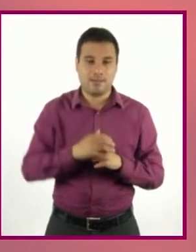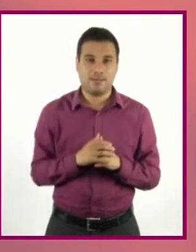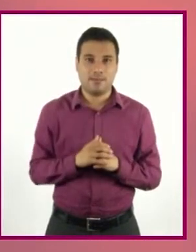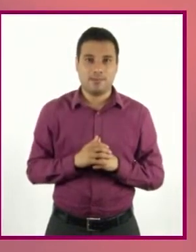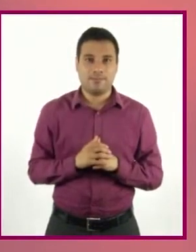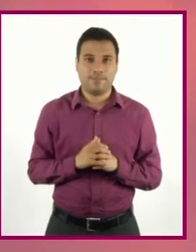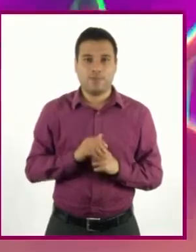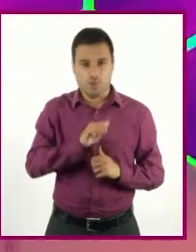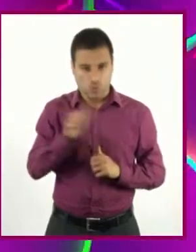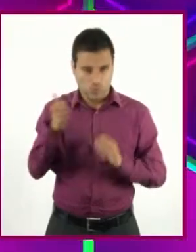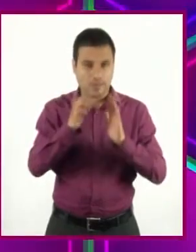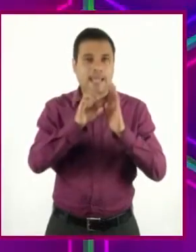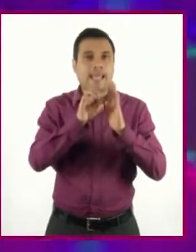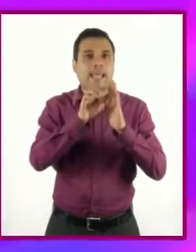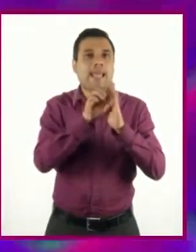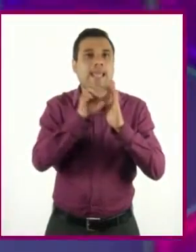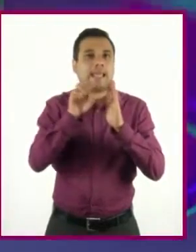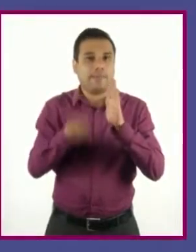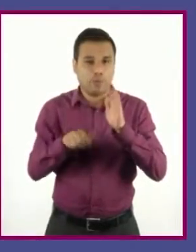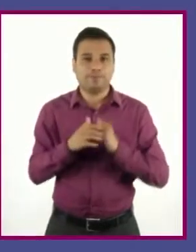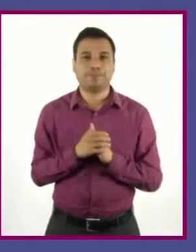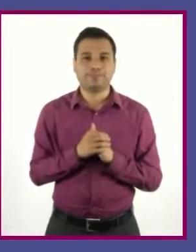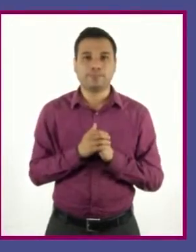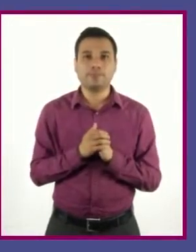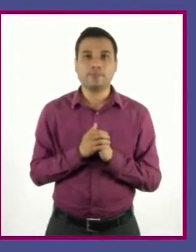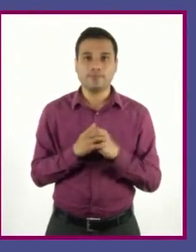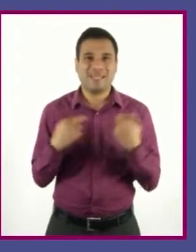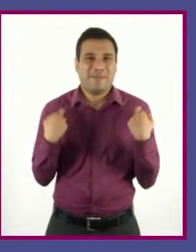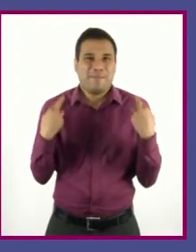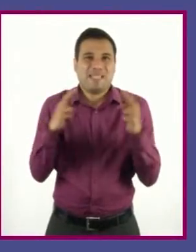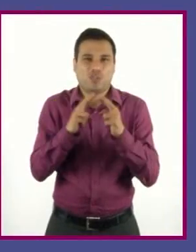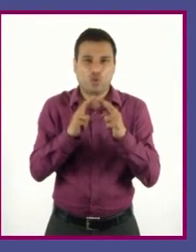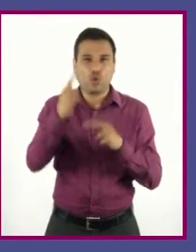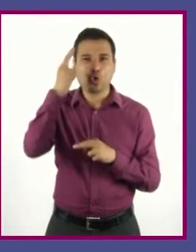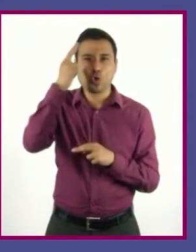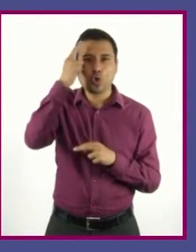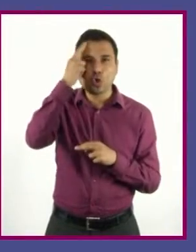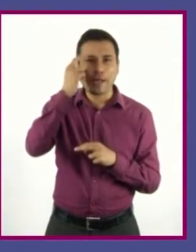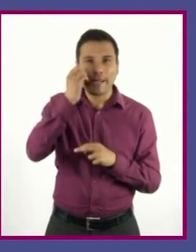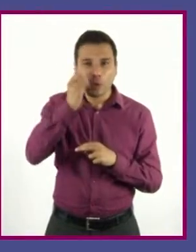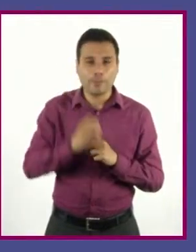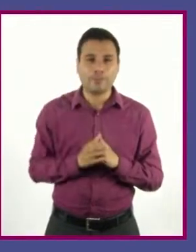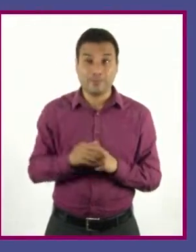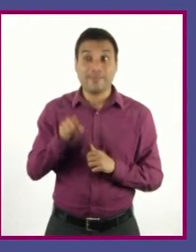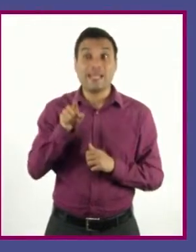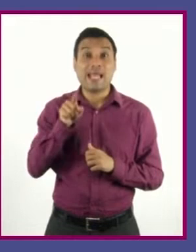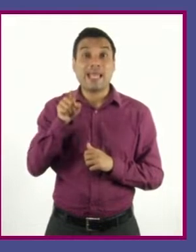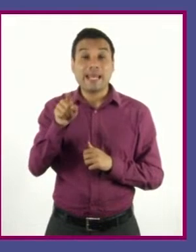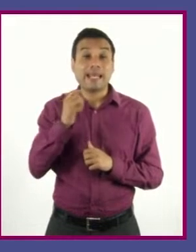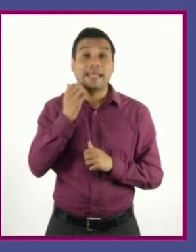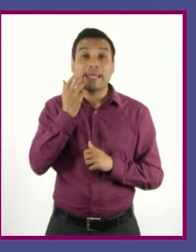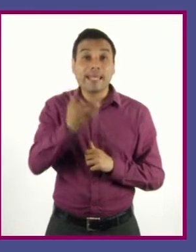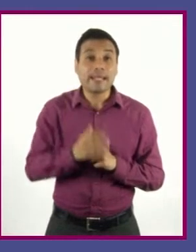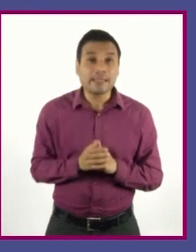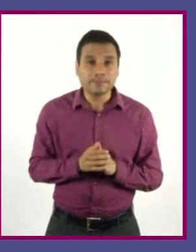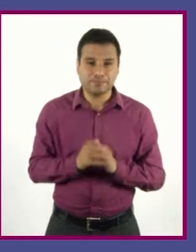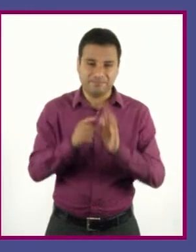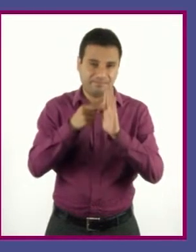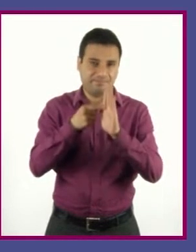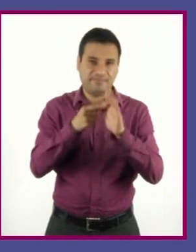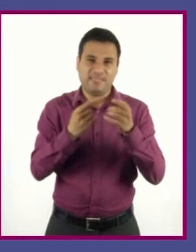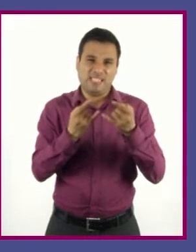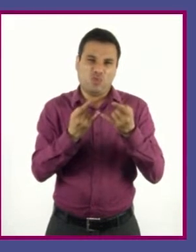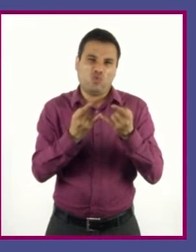con el siguiente ejemplo. El maestro Rogelio quiere dar a conocer la vida de un